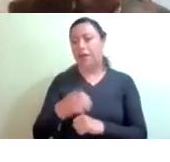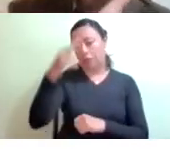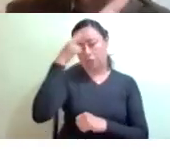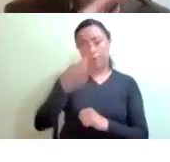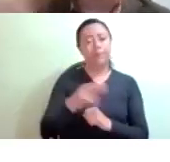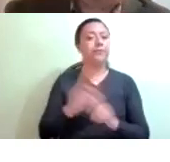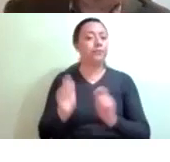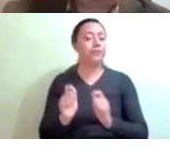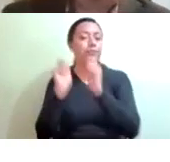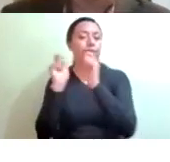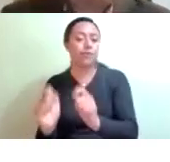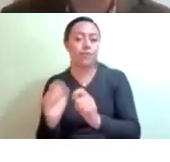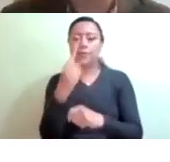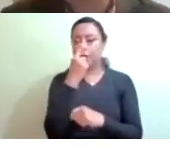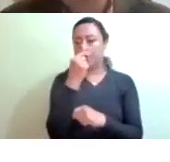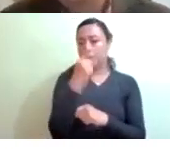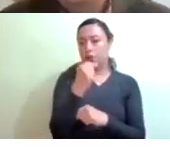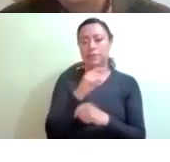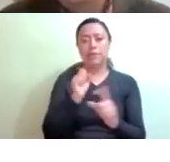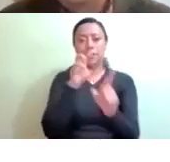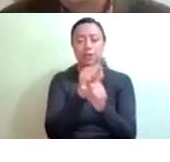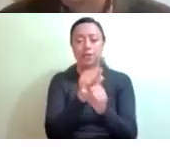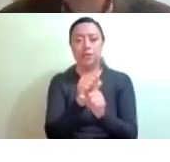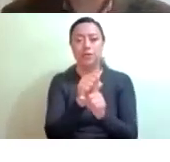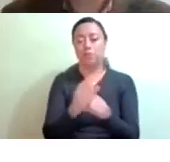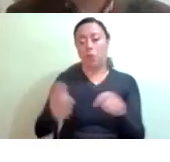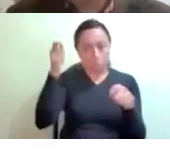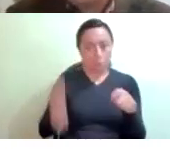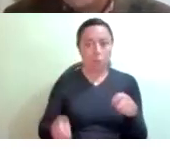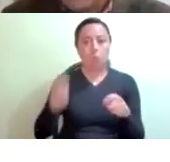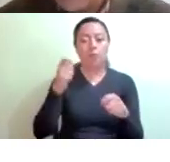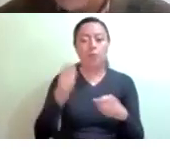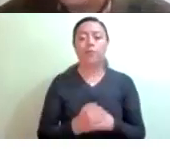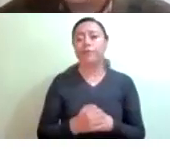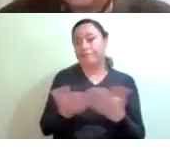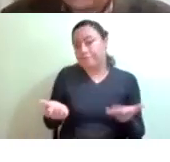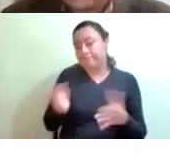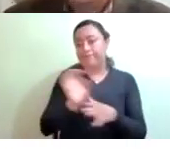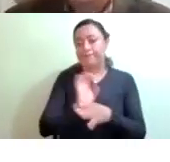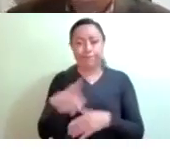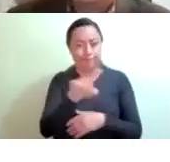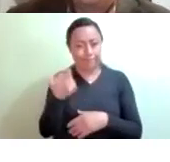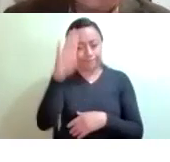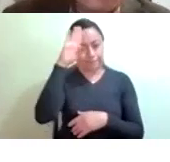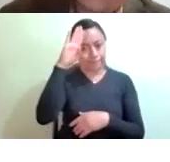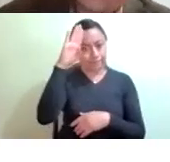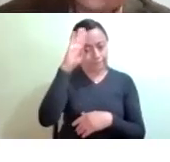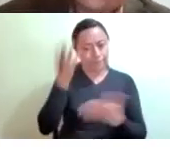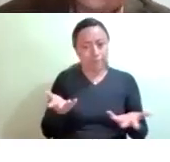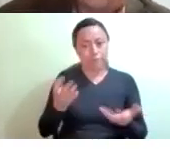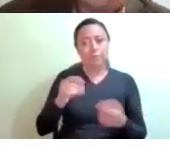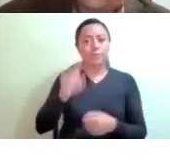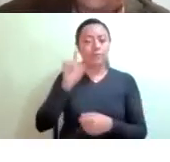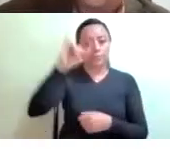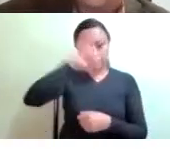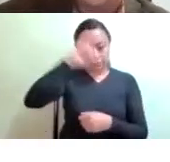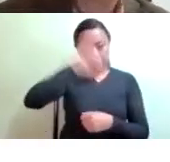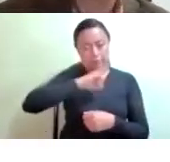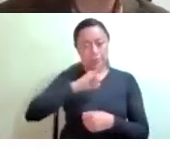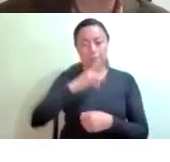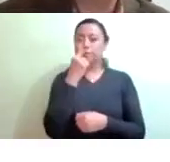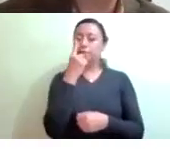su detención, una sentencia condenatoria. Entonces, imagínense ahí si está el jefe de la policía